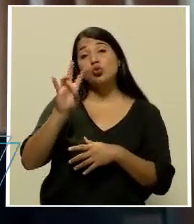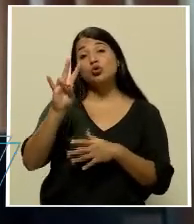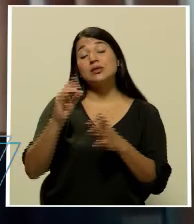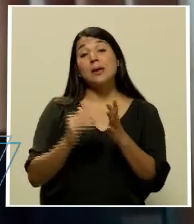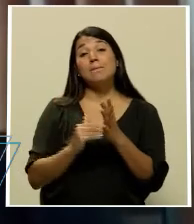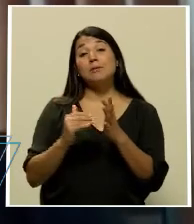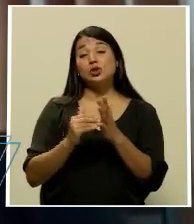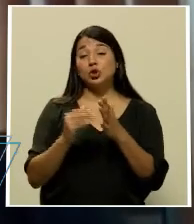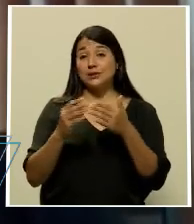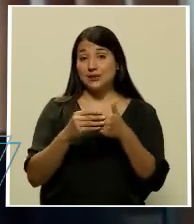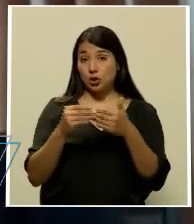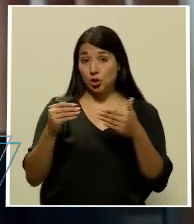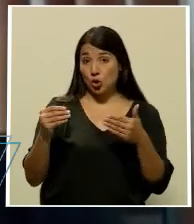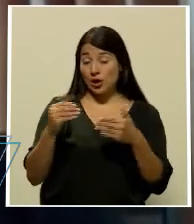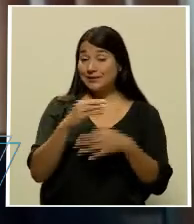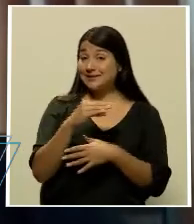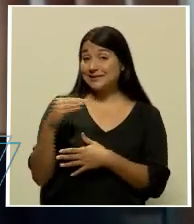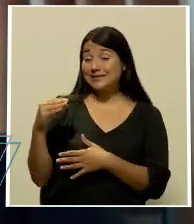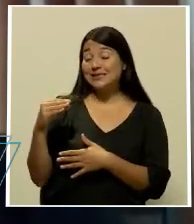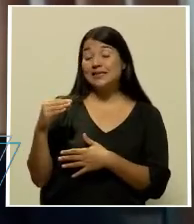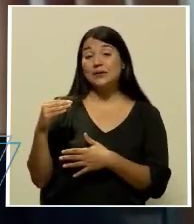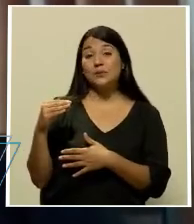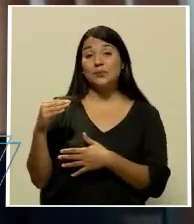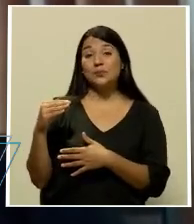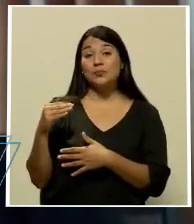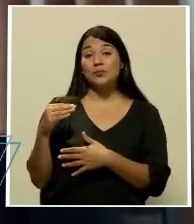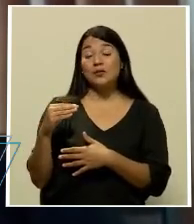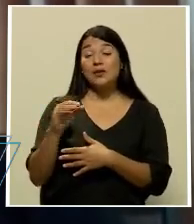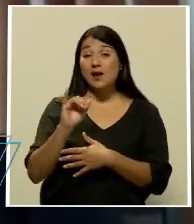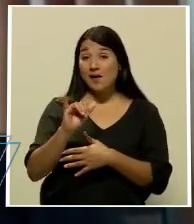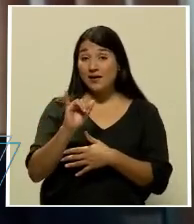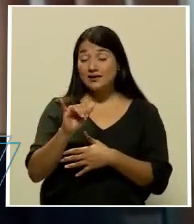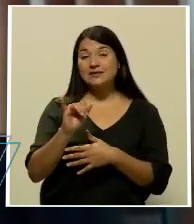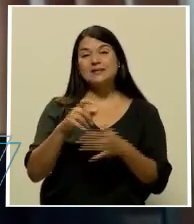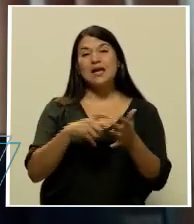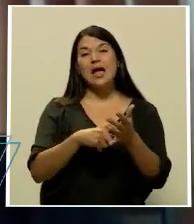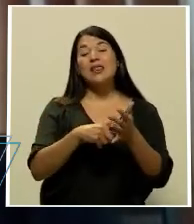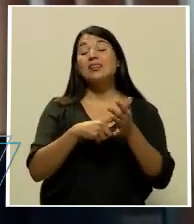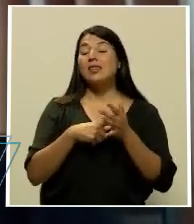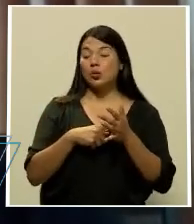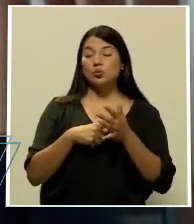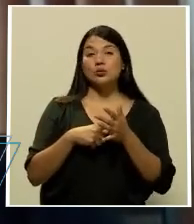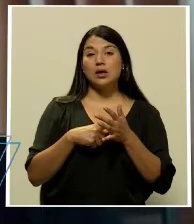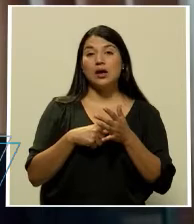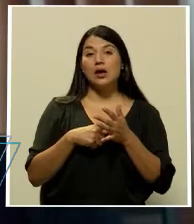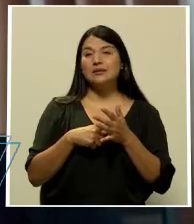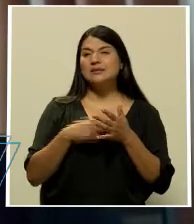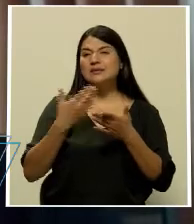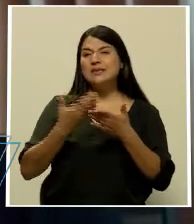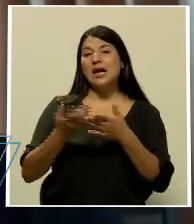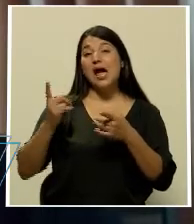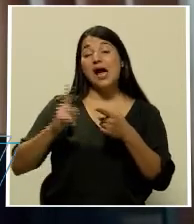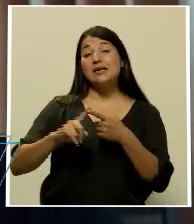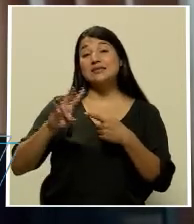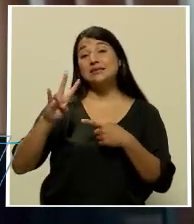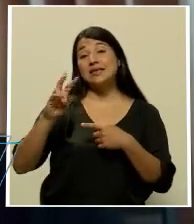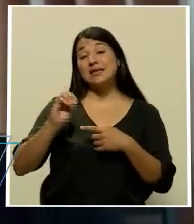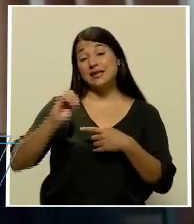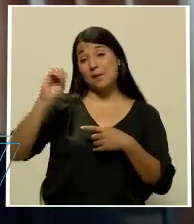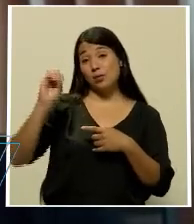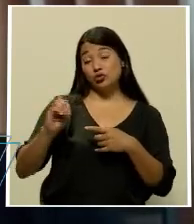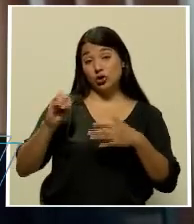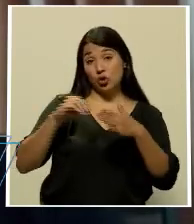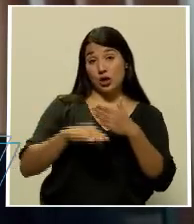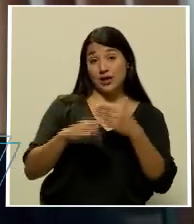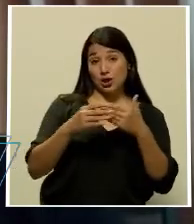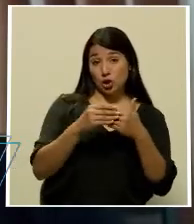de dólares y la composición de esta deuda alcanza significativamente un 70% en dólares